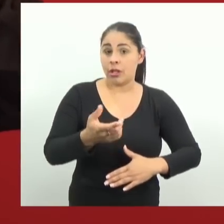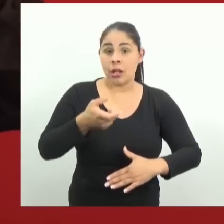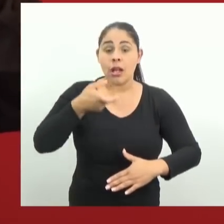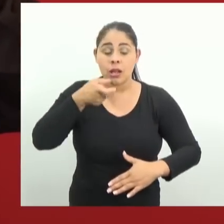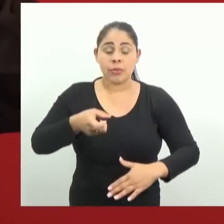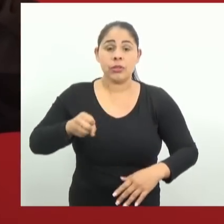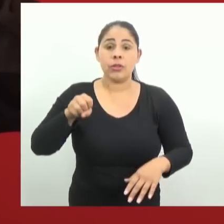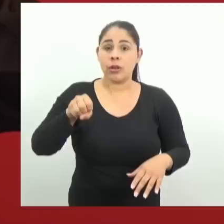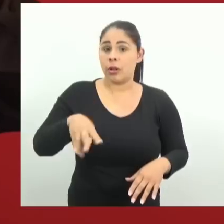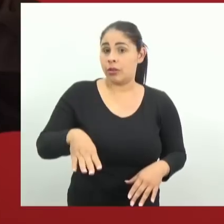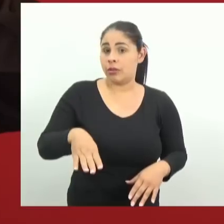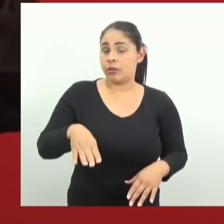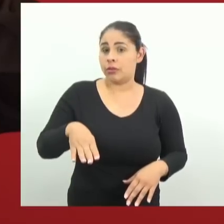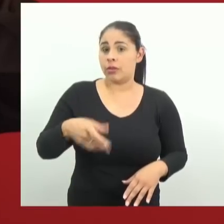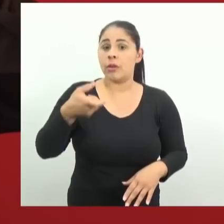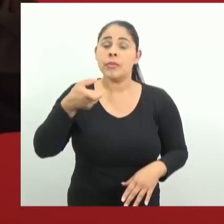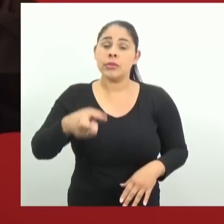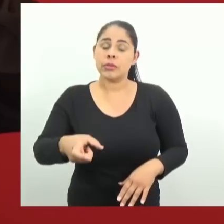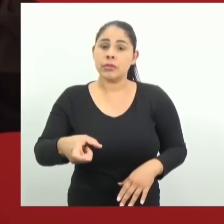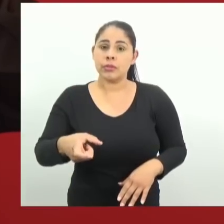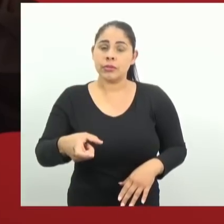14, en versículo